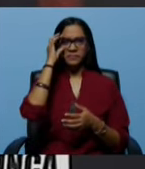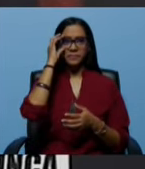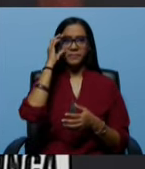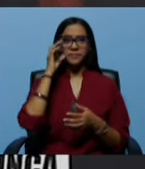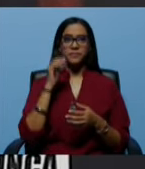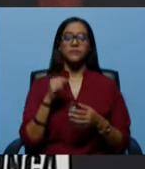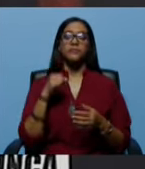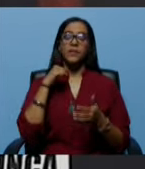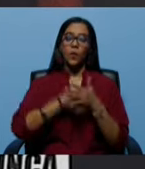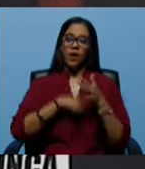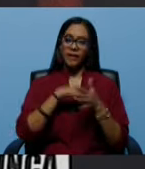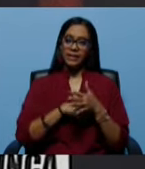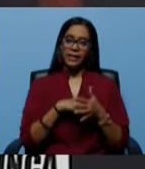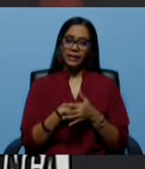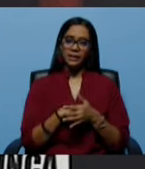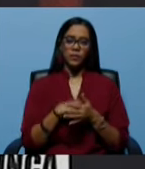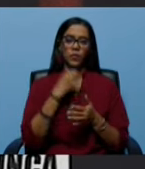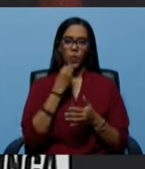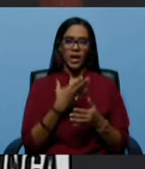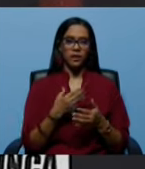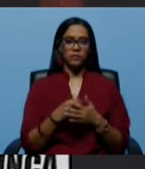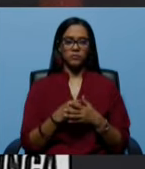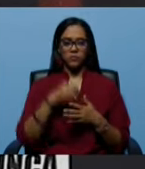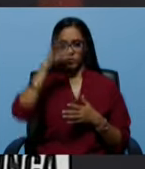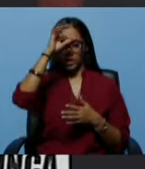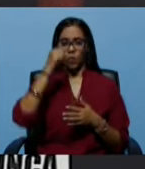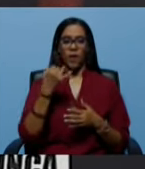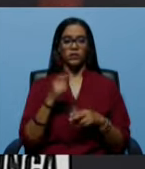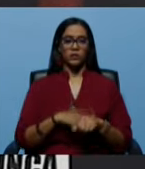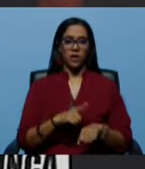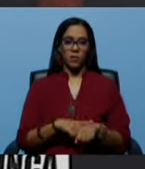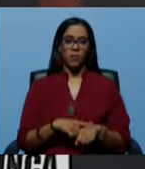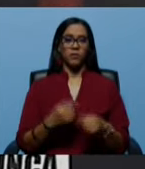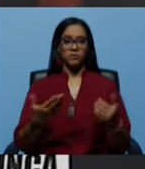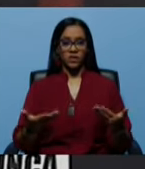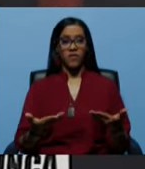Y es una batalla, bueno, no sé cuánto tiempo nos llevará.